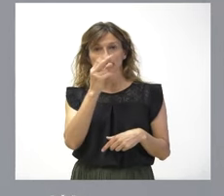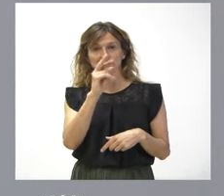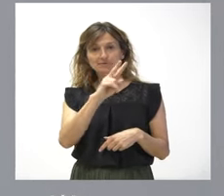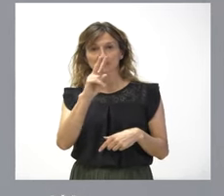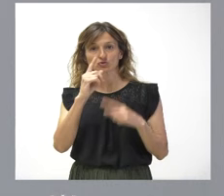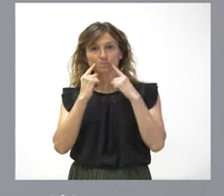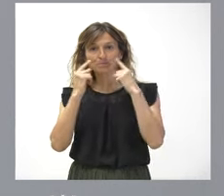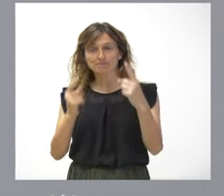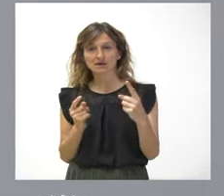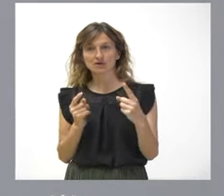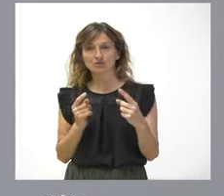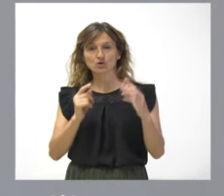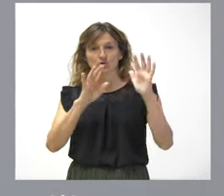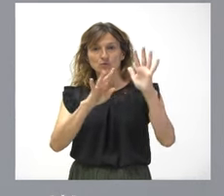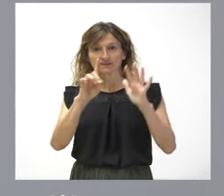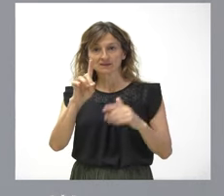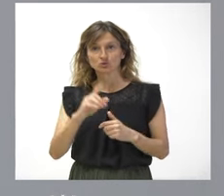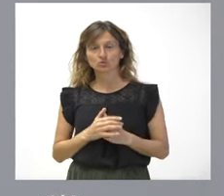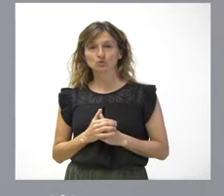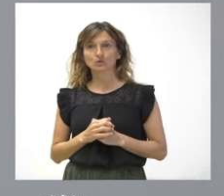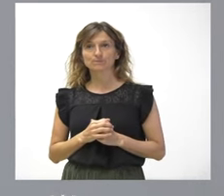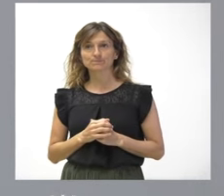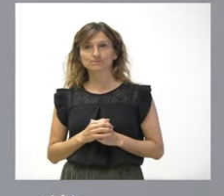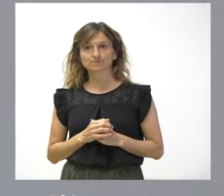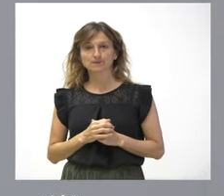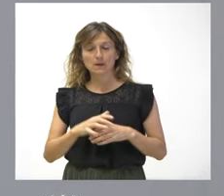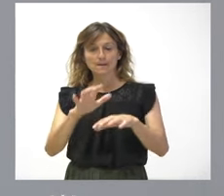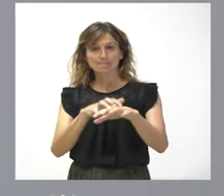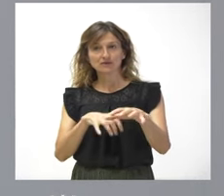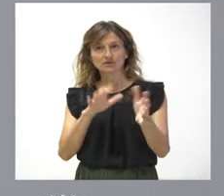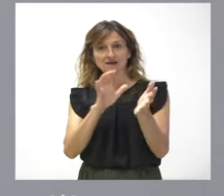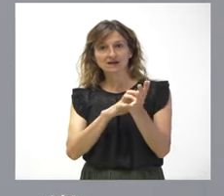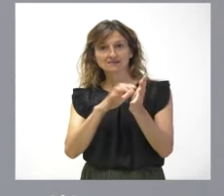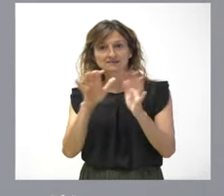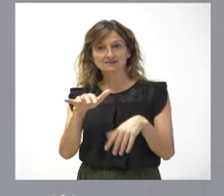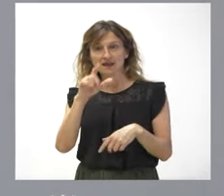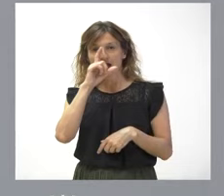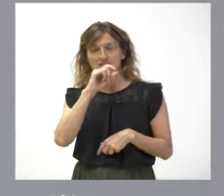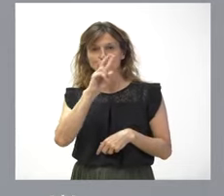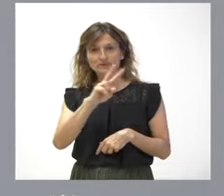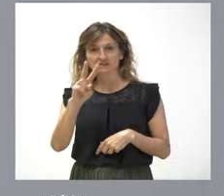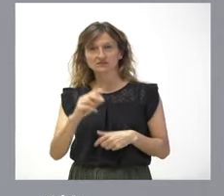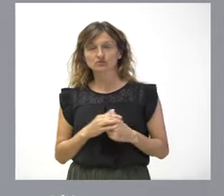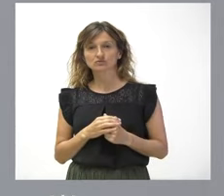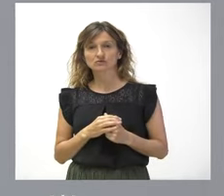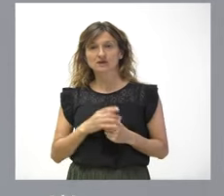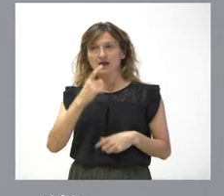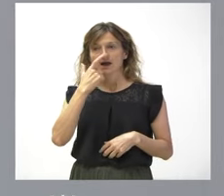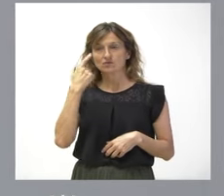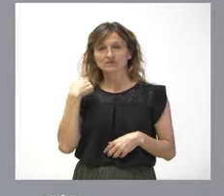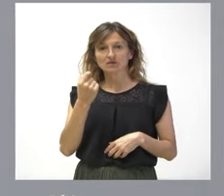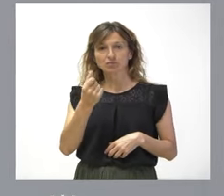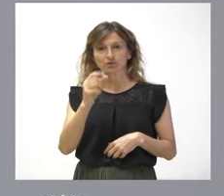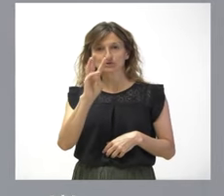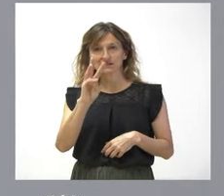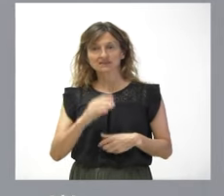primer caso se han registrado 91 casos la mayor parte en Castilla y león fue en el año 2022 el año pasado fueron muy pocos casos creo que solo